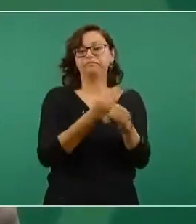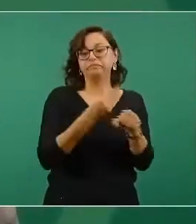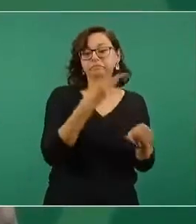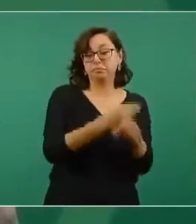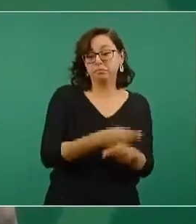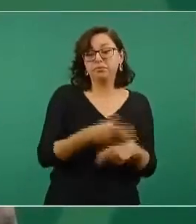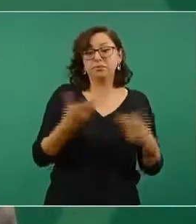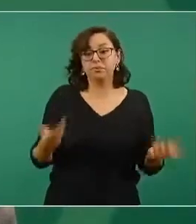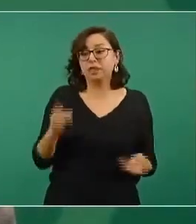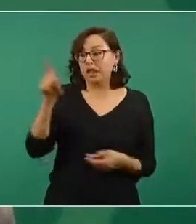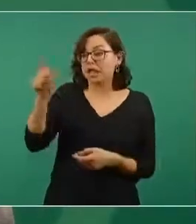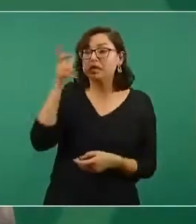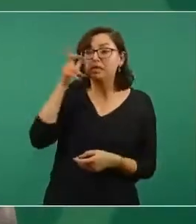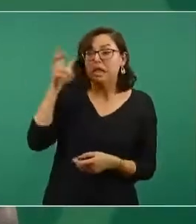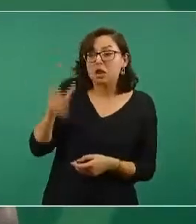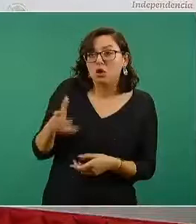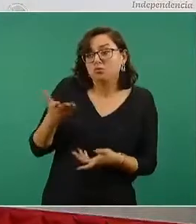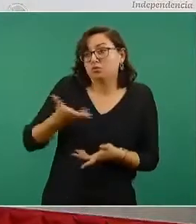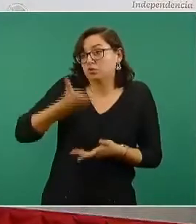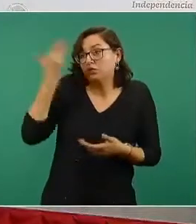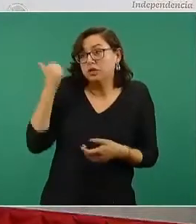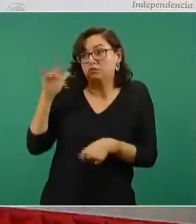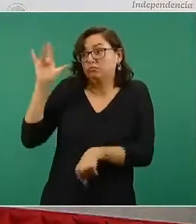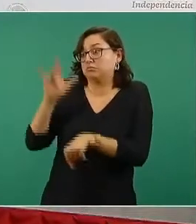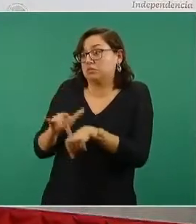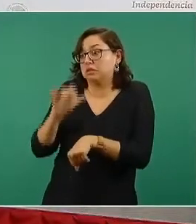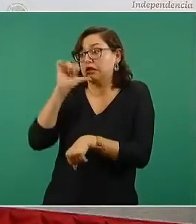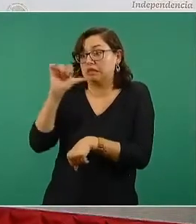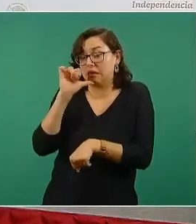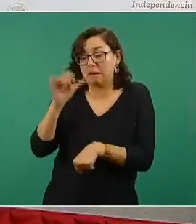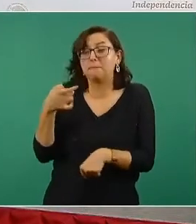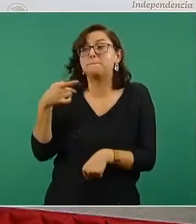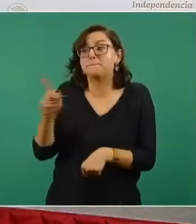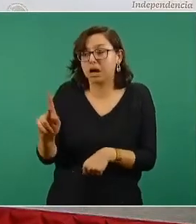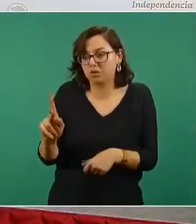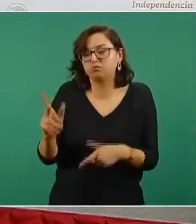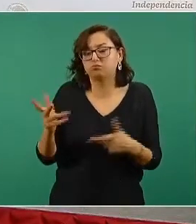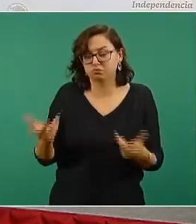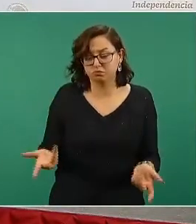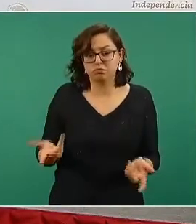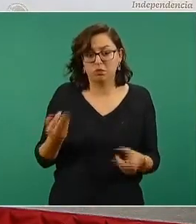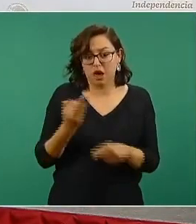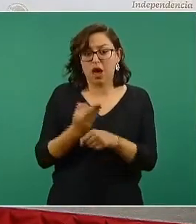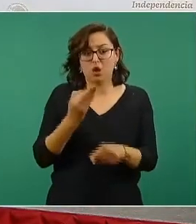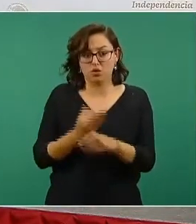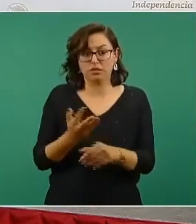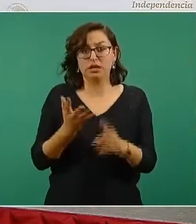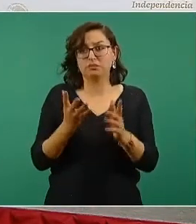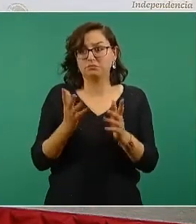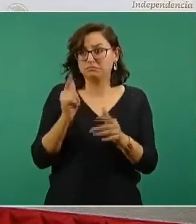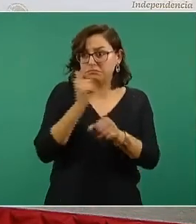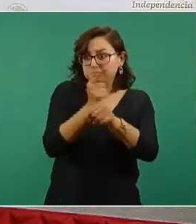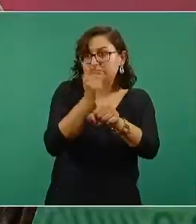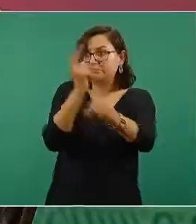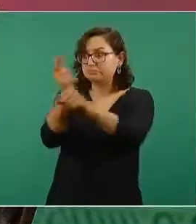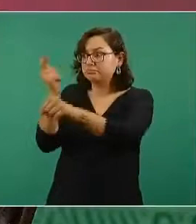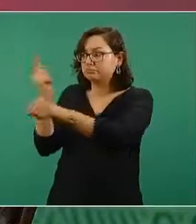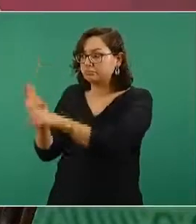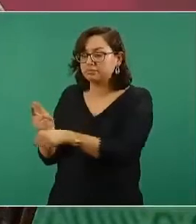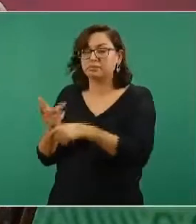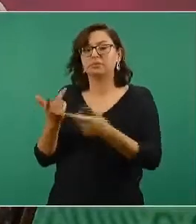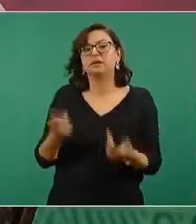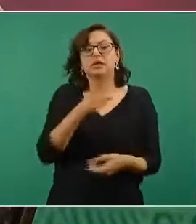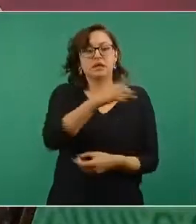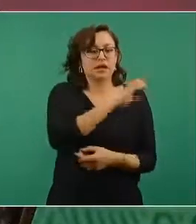sea, sabemos que la programación, pues ahí agradecemos mucho, digo, ahora que se están instalando estos sitios masivos, como lo que